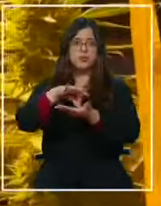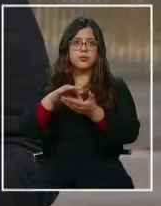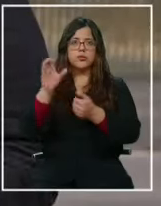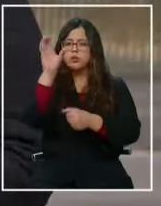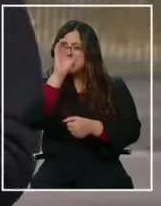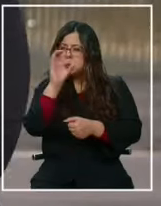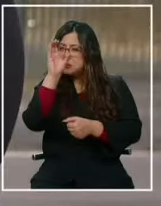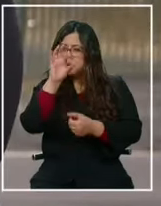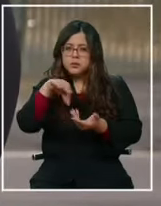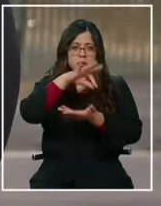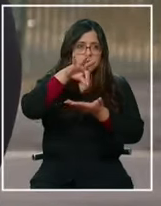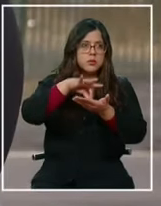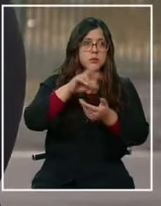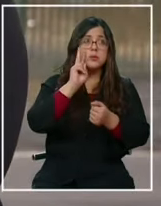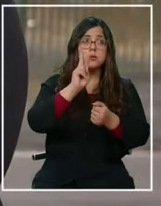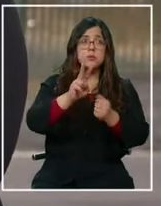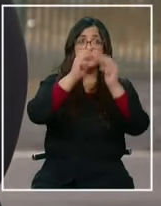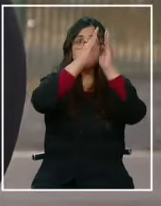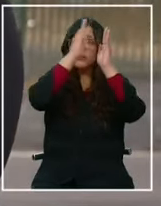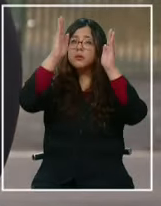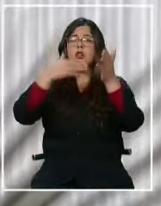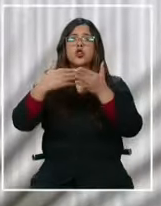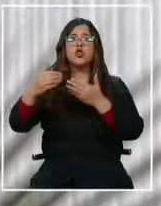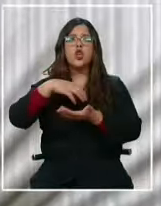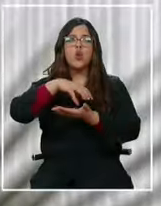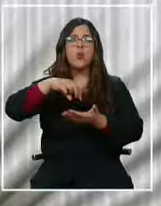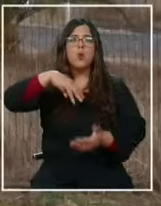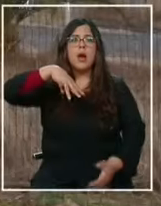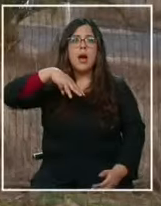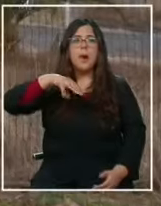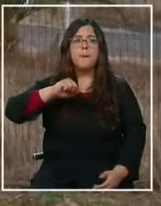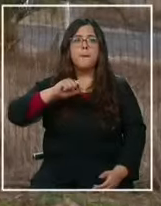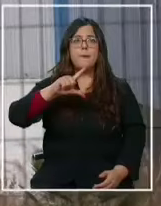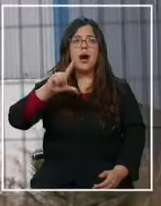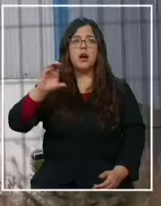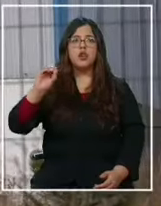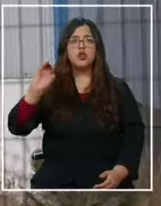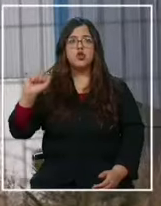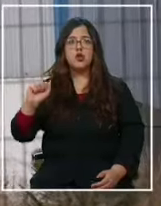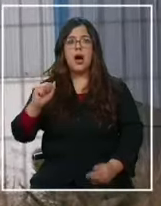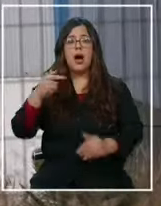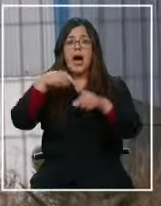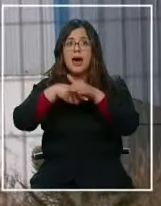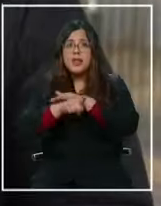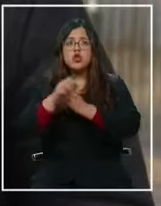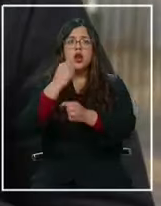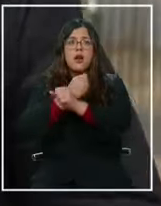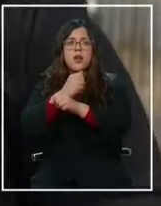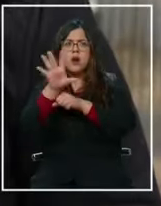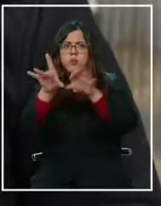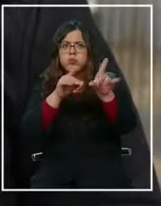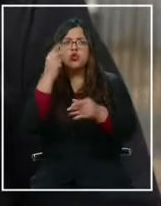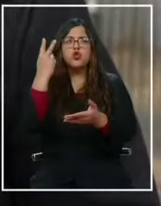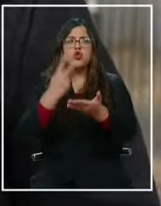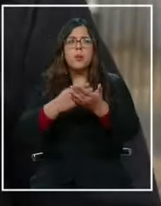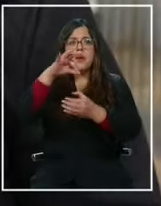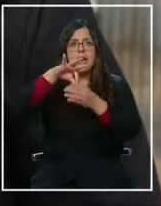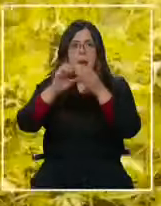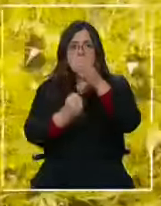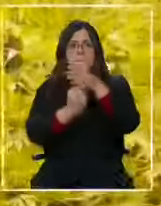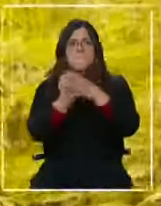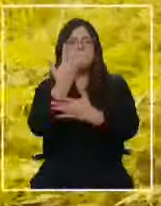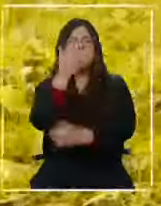la ubicación se dio con este galpón en la comuna de Malloa. En su interior, Carabineros encontró casi 2.000 plantas de